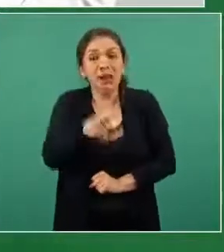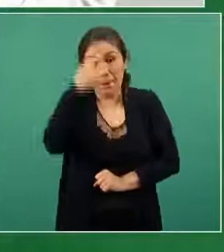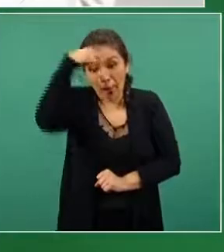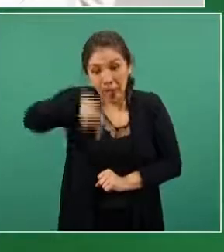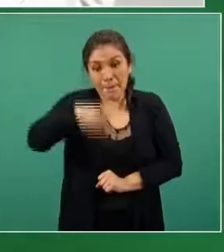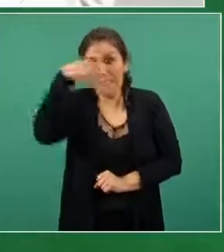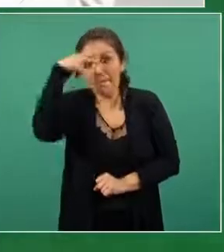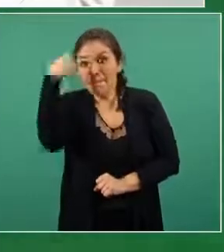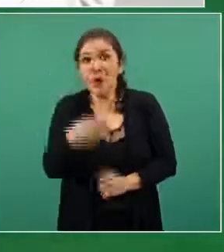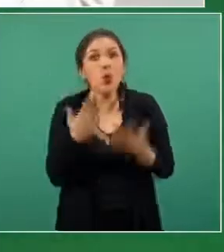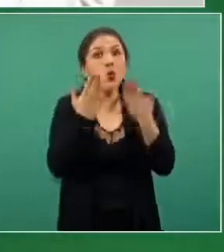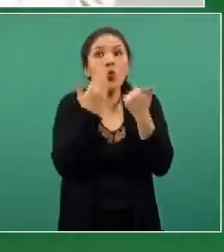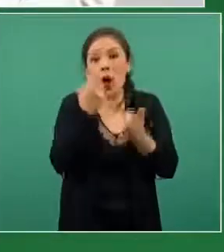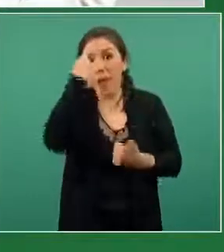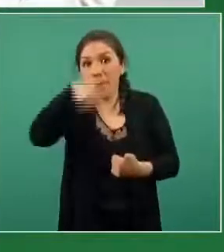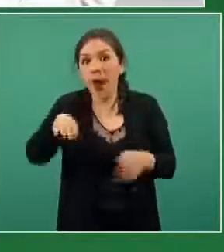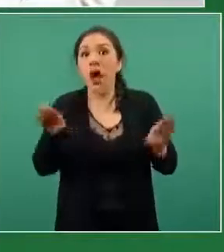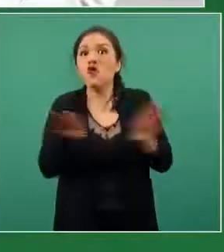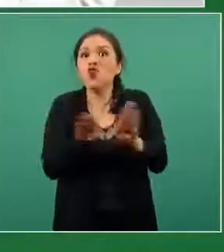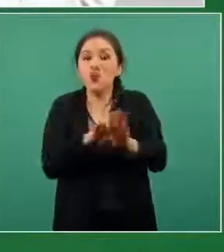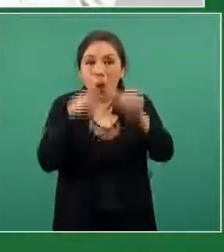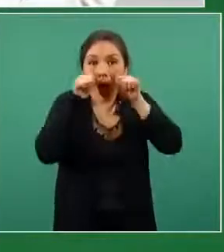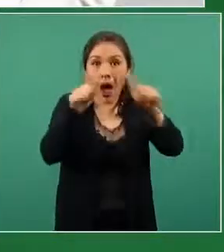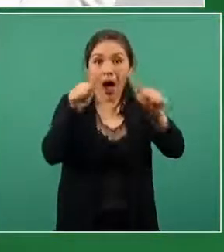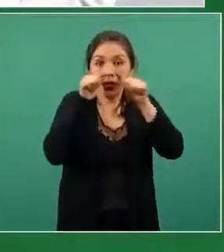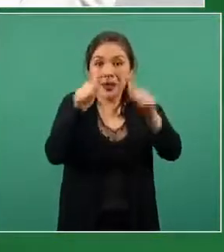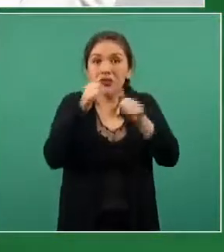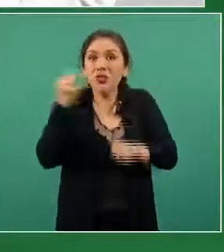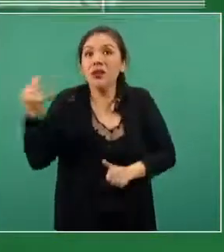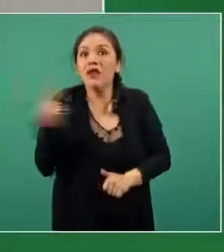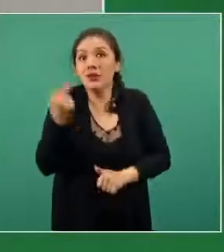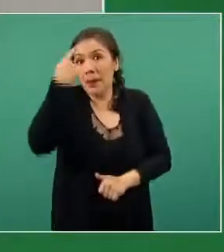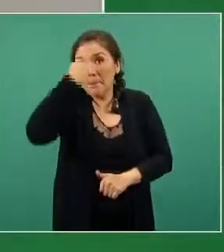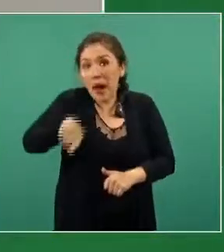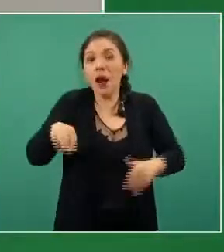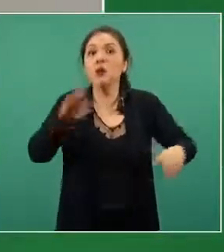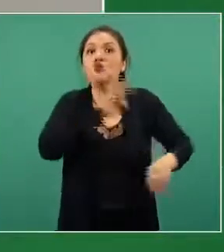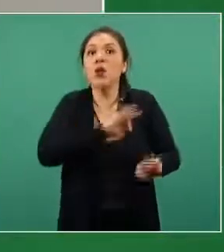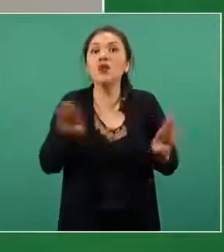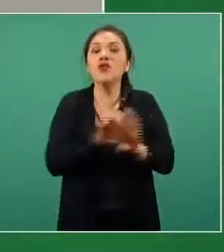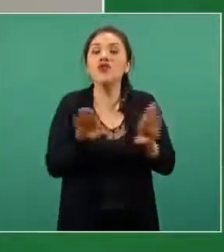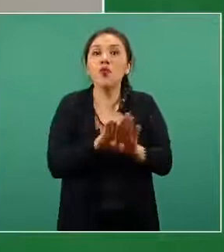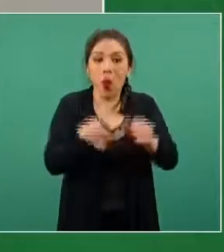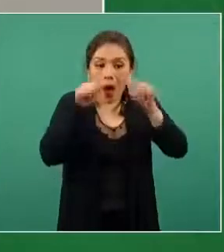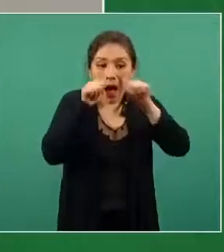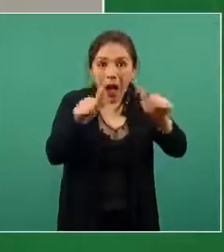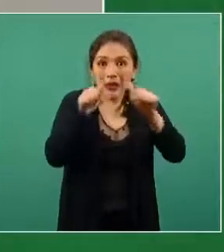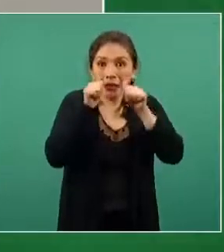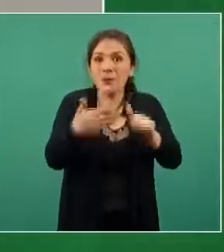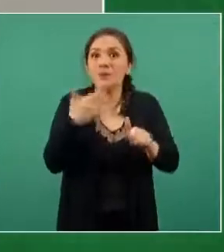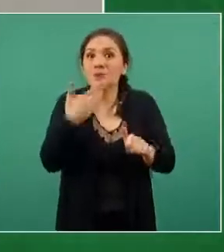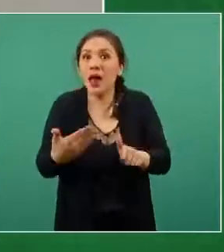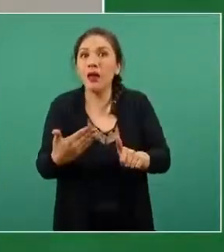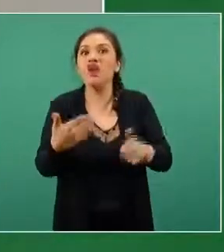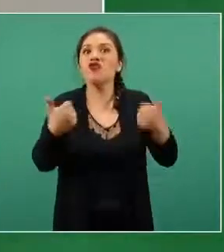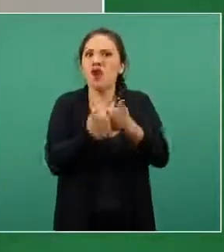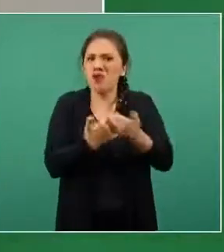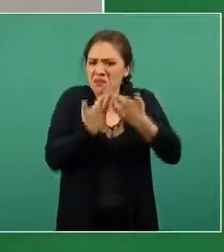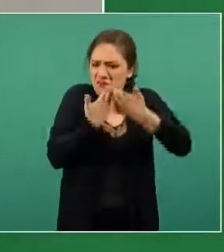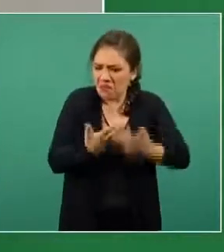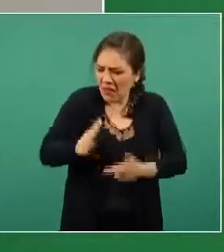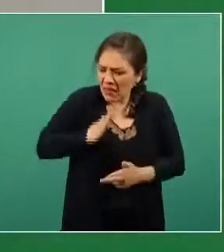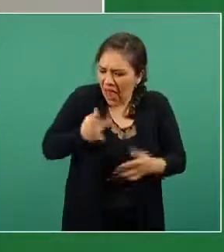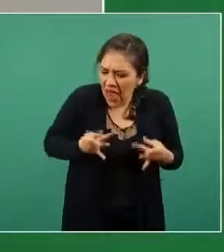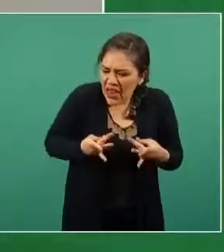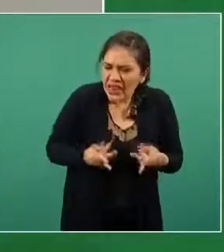México tiene en los campos específicos que se requieren para poder dar una atención con suficiente